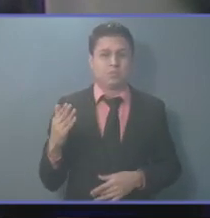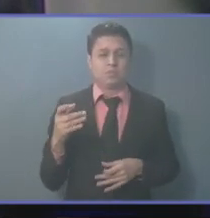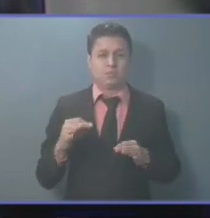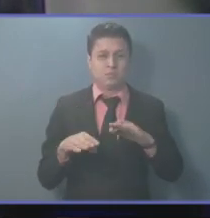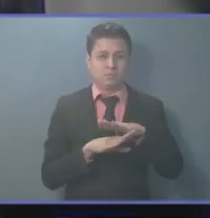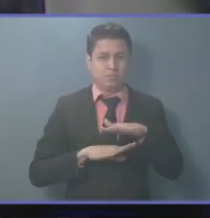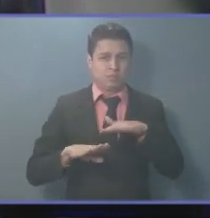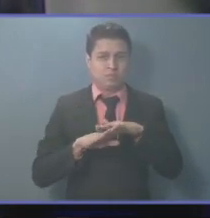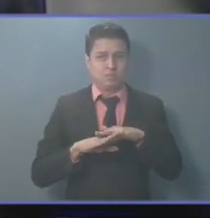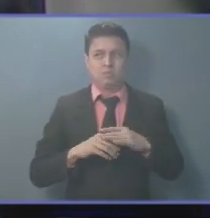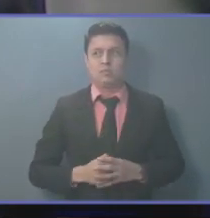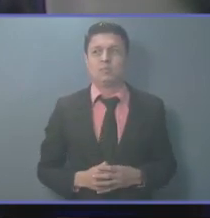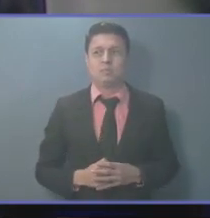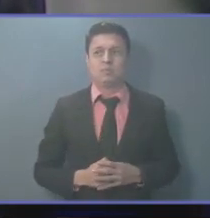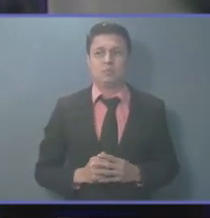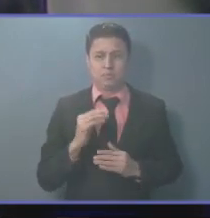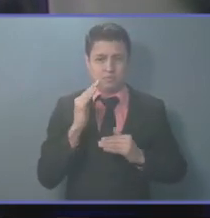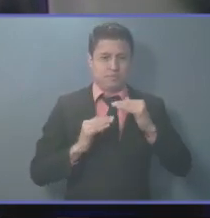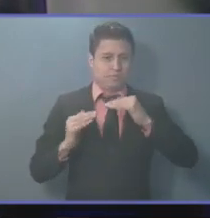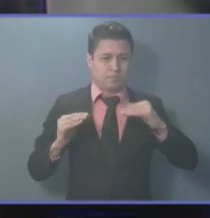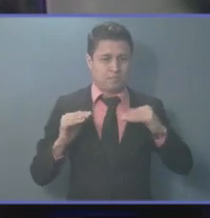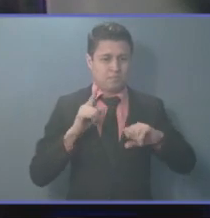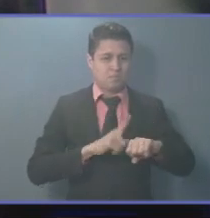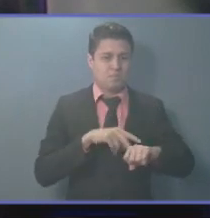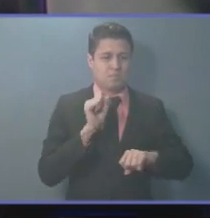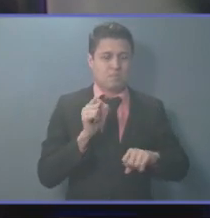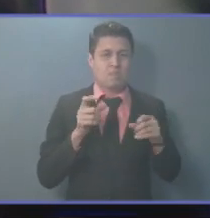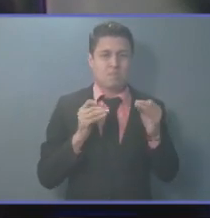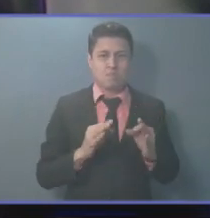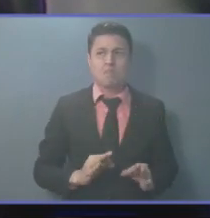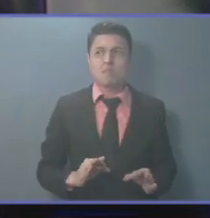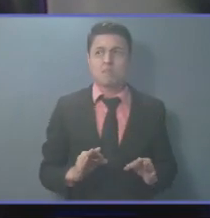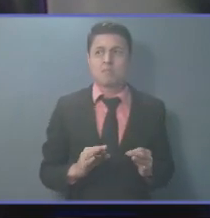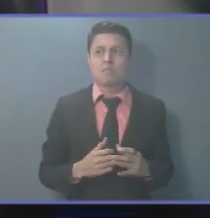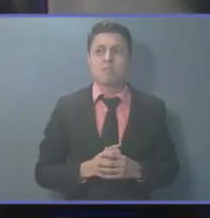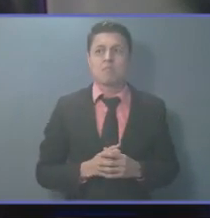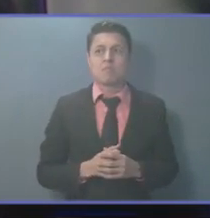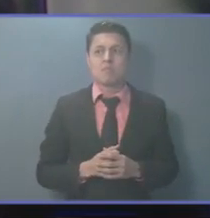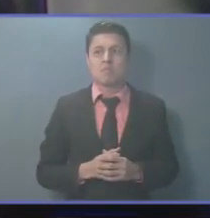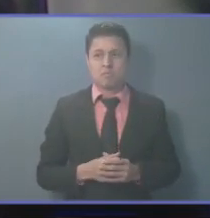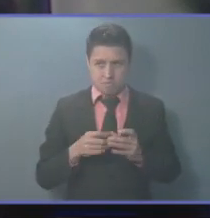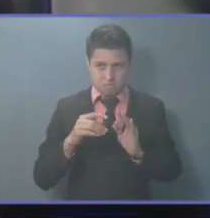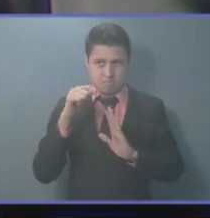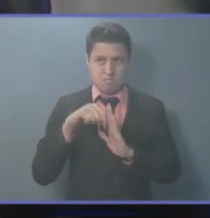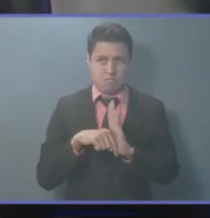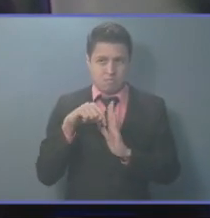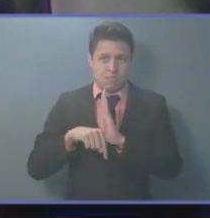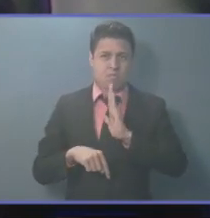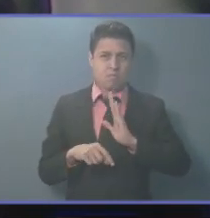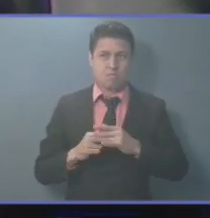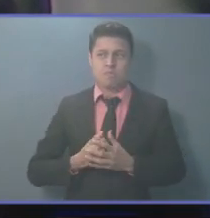fundamentales: mantener una cuarentena con cierto nivel de profundidad,